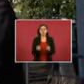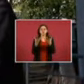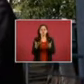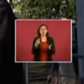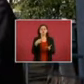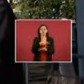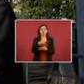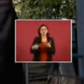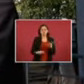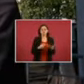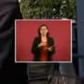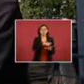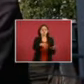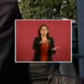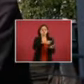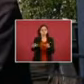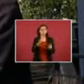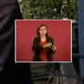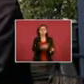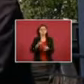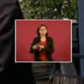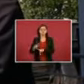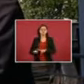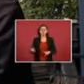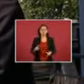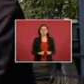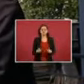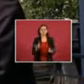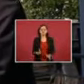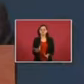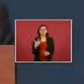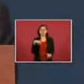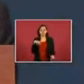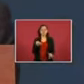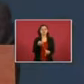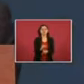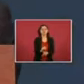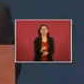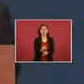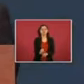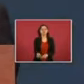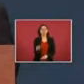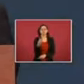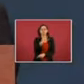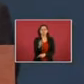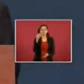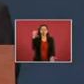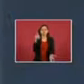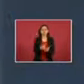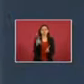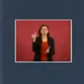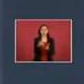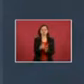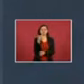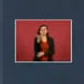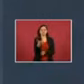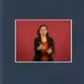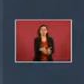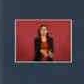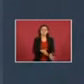de bienes y servicios alcanzará la cifra de 200 mil millones